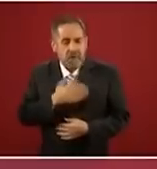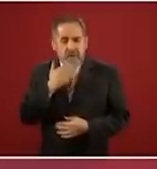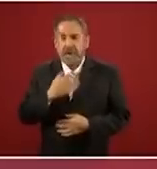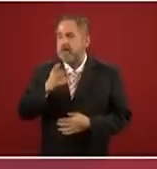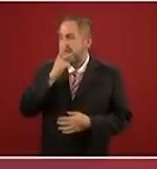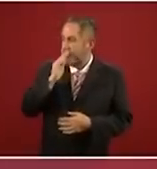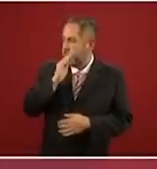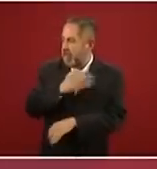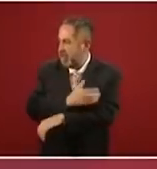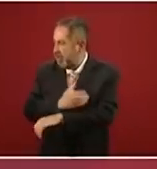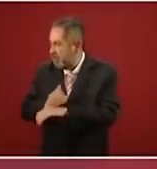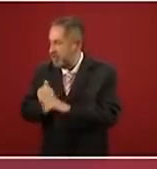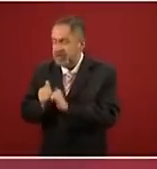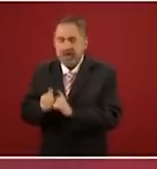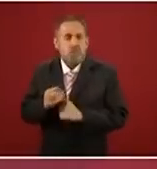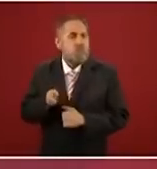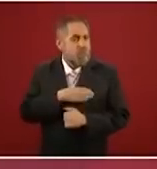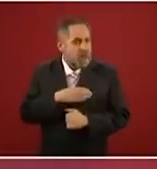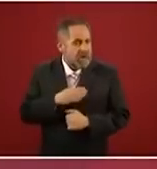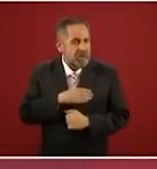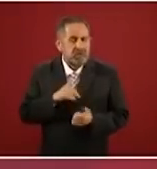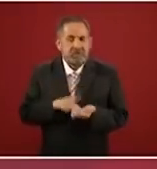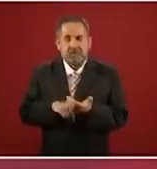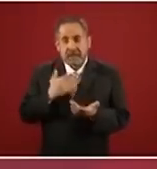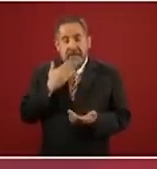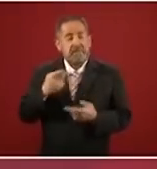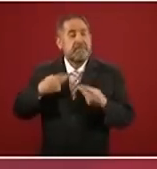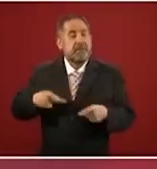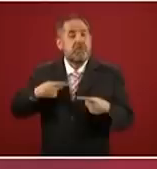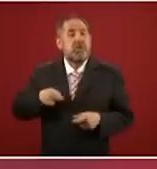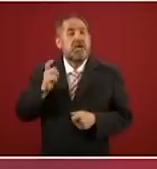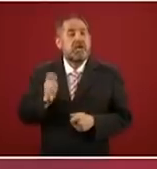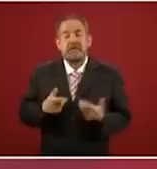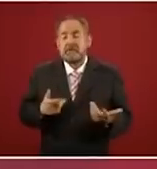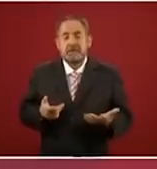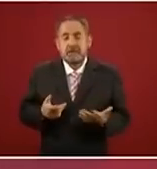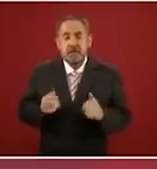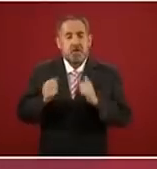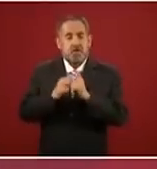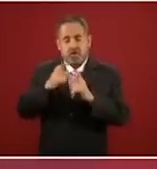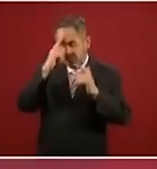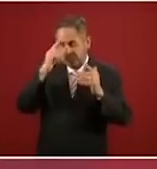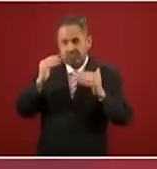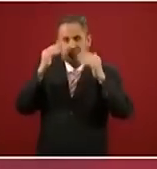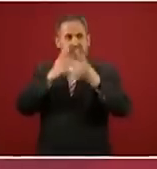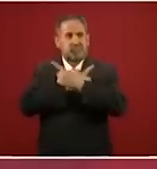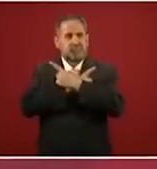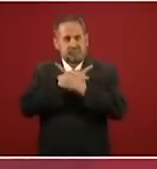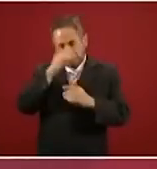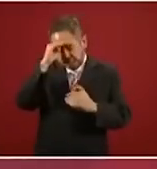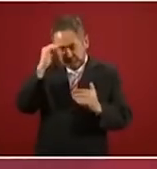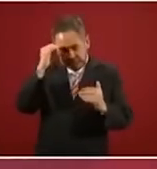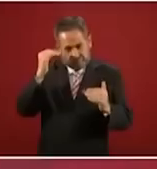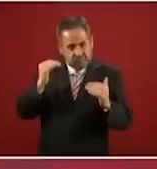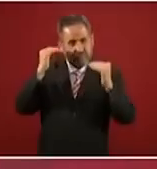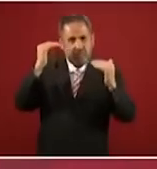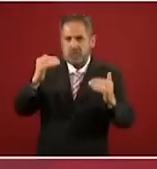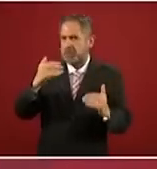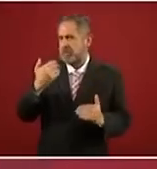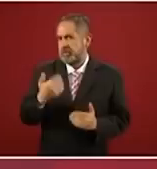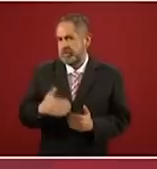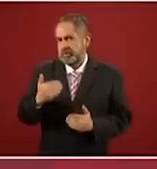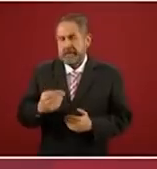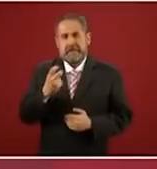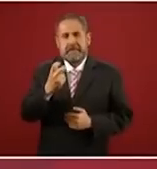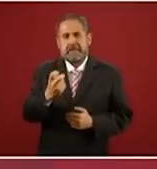ser buenos compañeros de trabajo que sean personas con altos valores sociales y esto es algo que